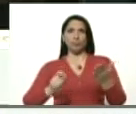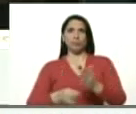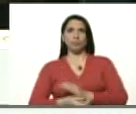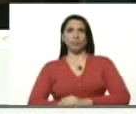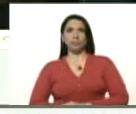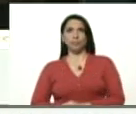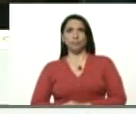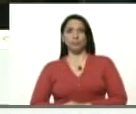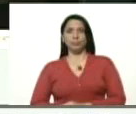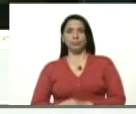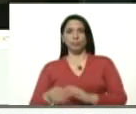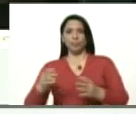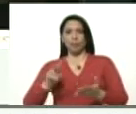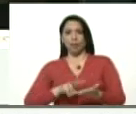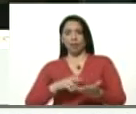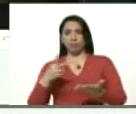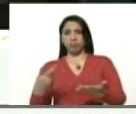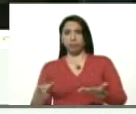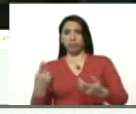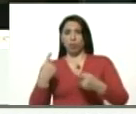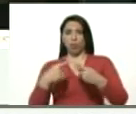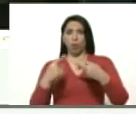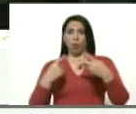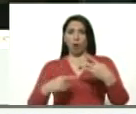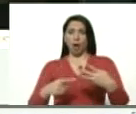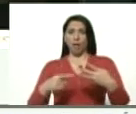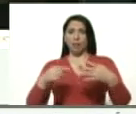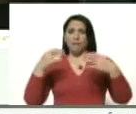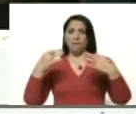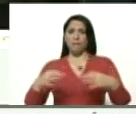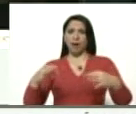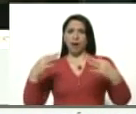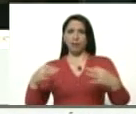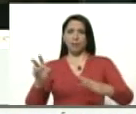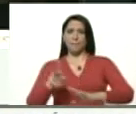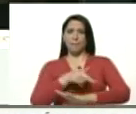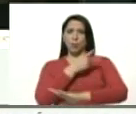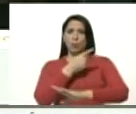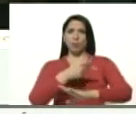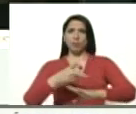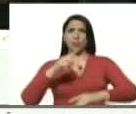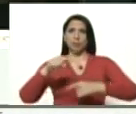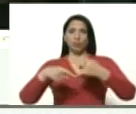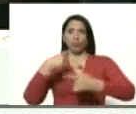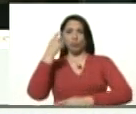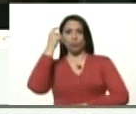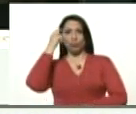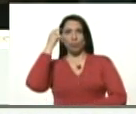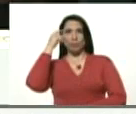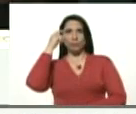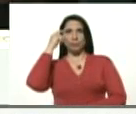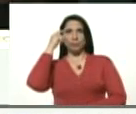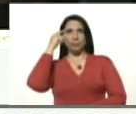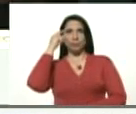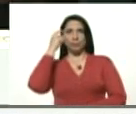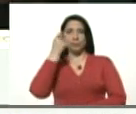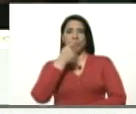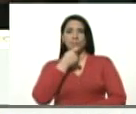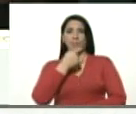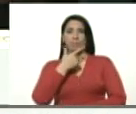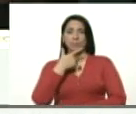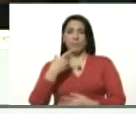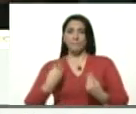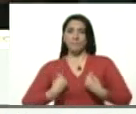el traductor de las cosas sencillas, de la poesía cotidiana, de la belleza de la